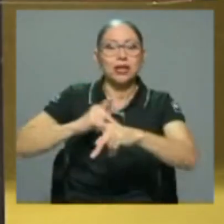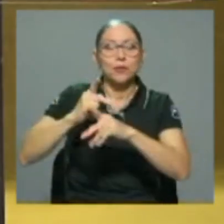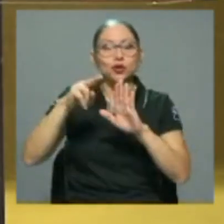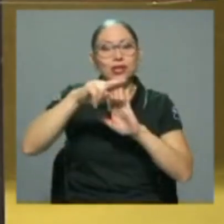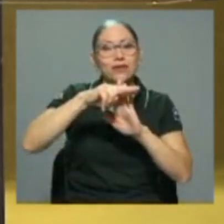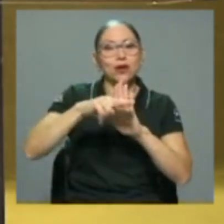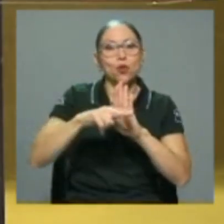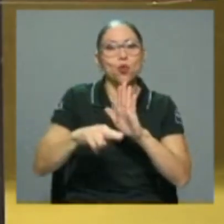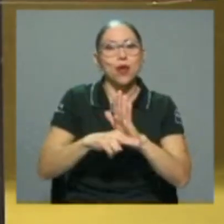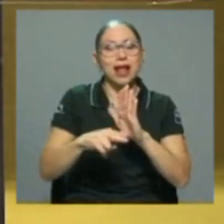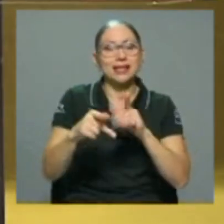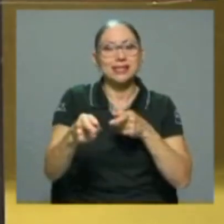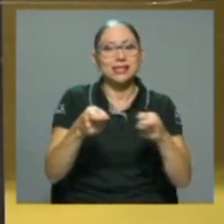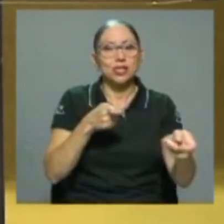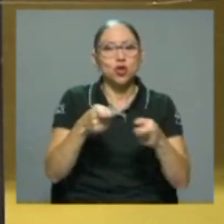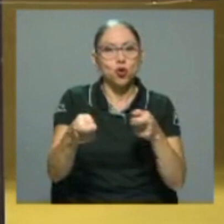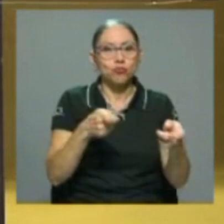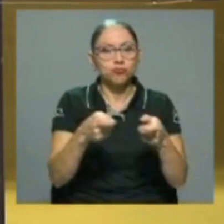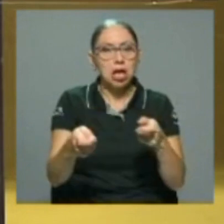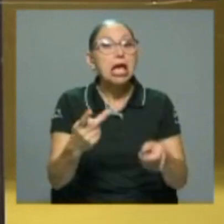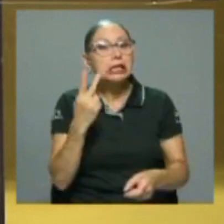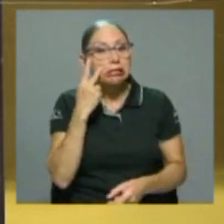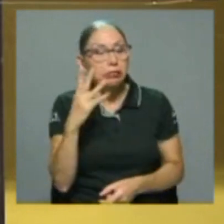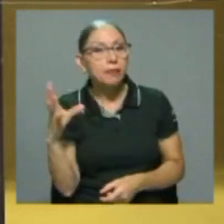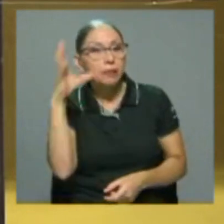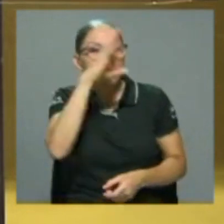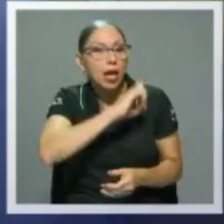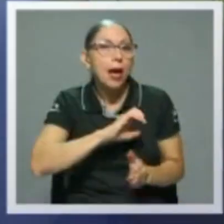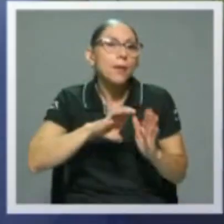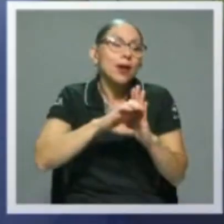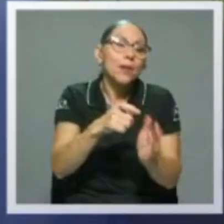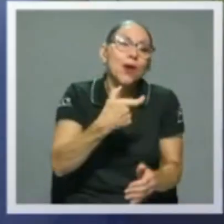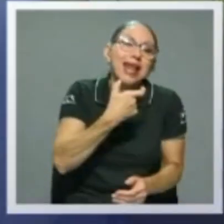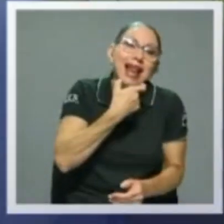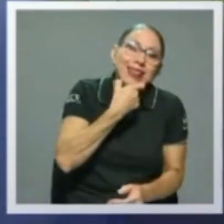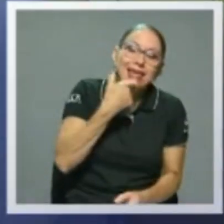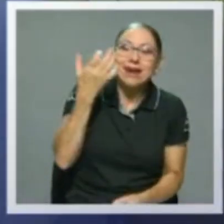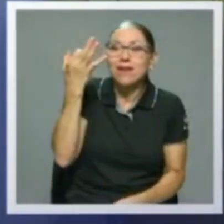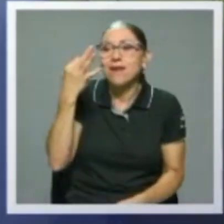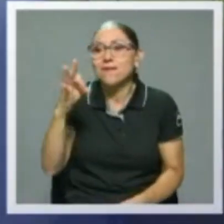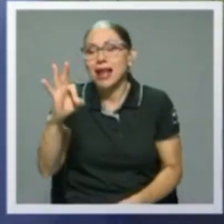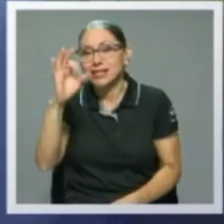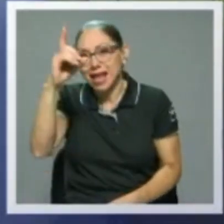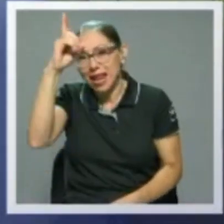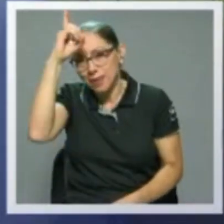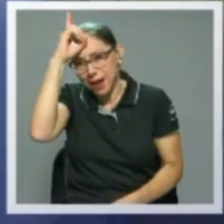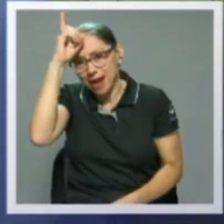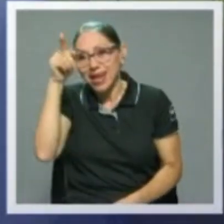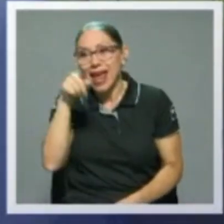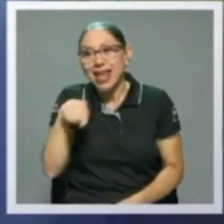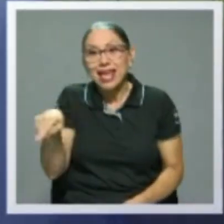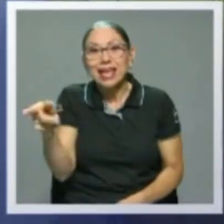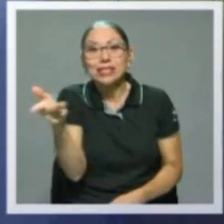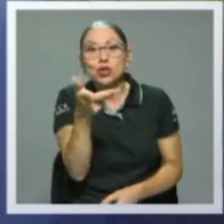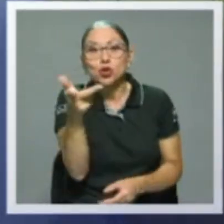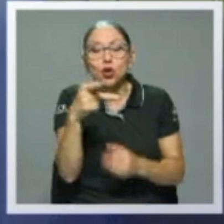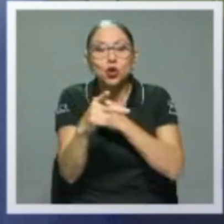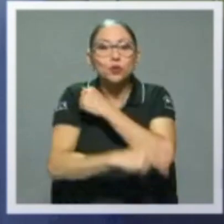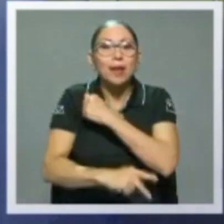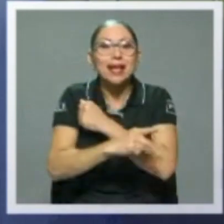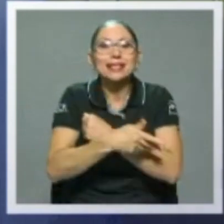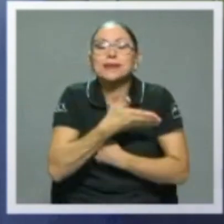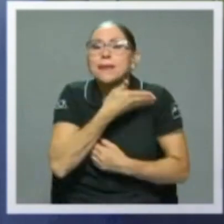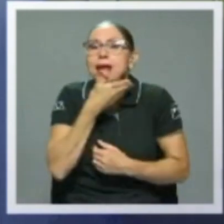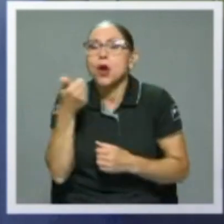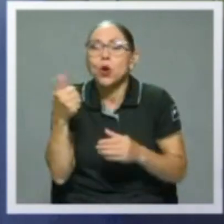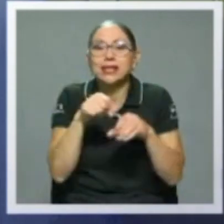luego se determinó que países como Inglaterra, Francia, Alemania son los países que tienen los mejores sistemas de